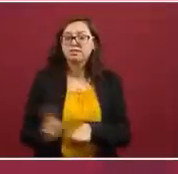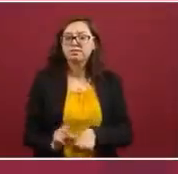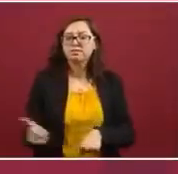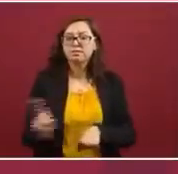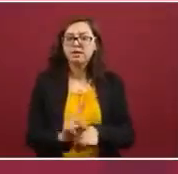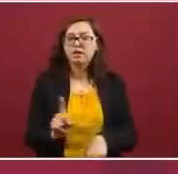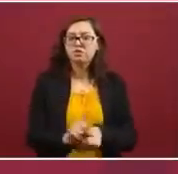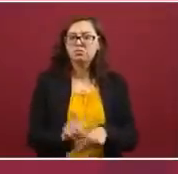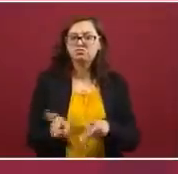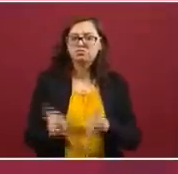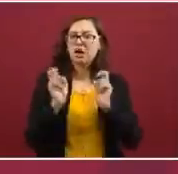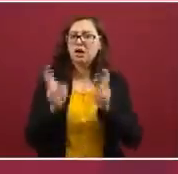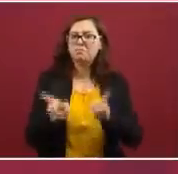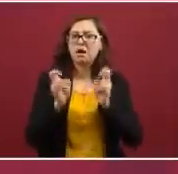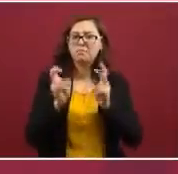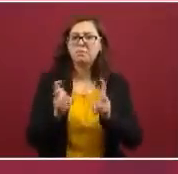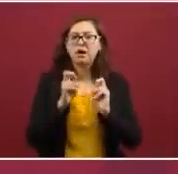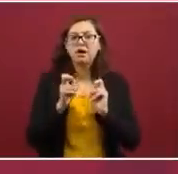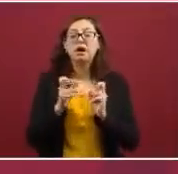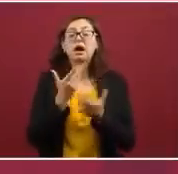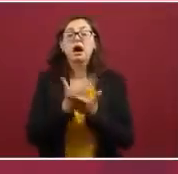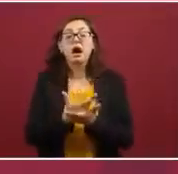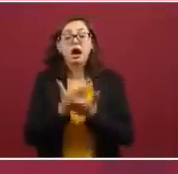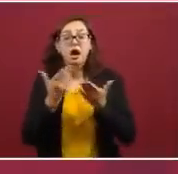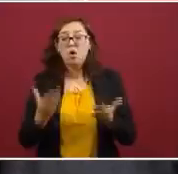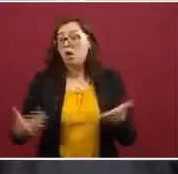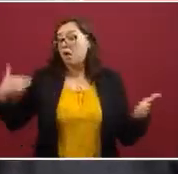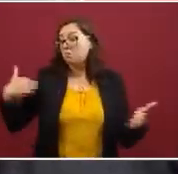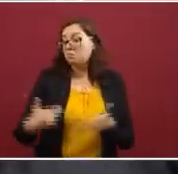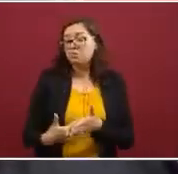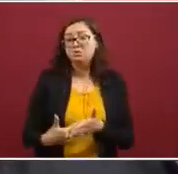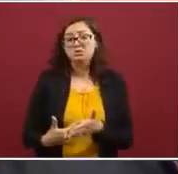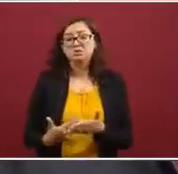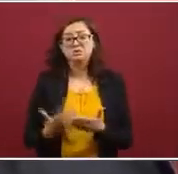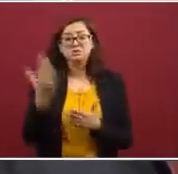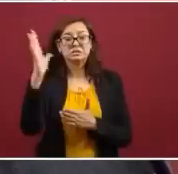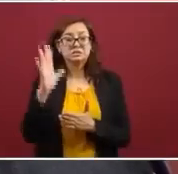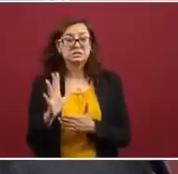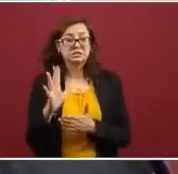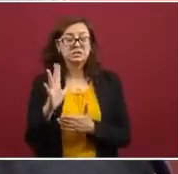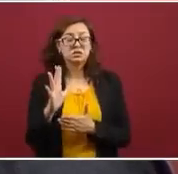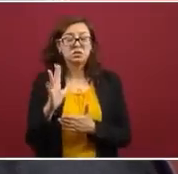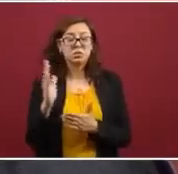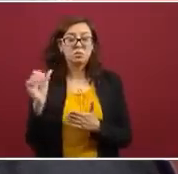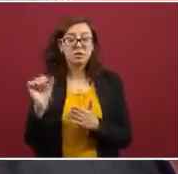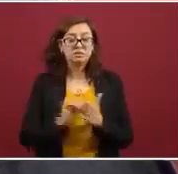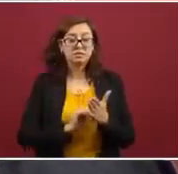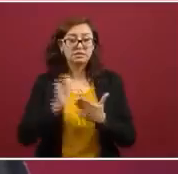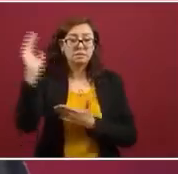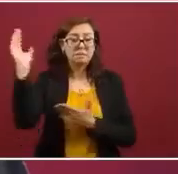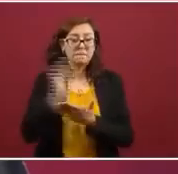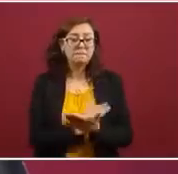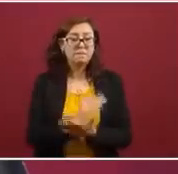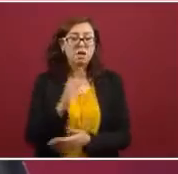Hemos bajado el robo de combustible en un 95%.